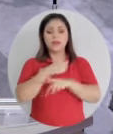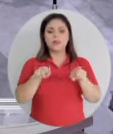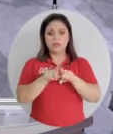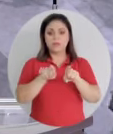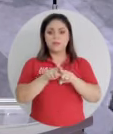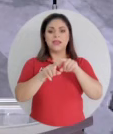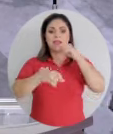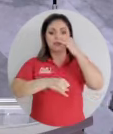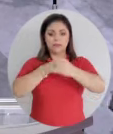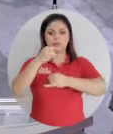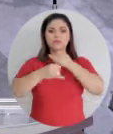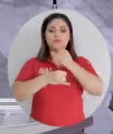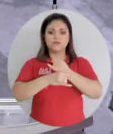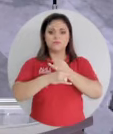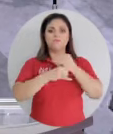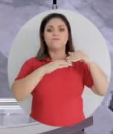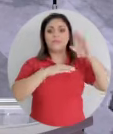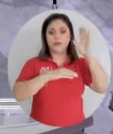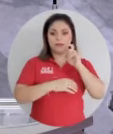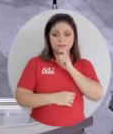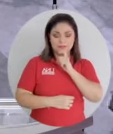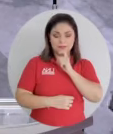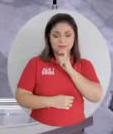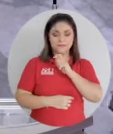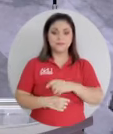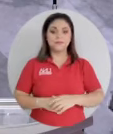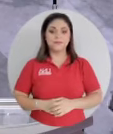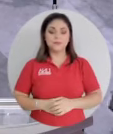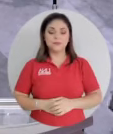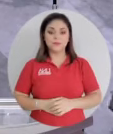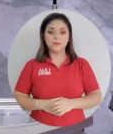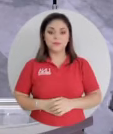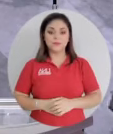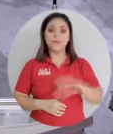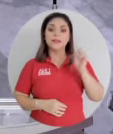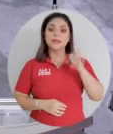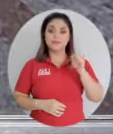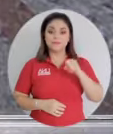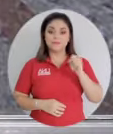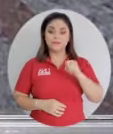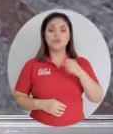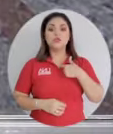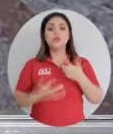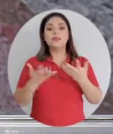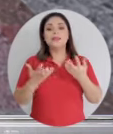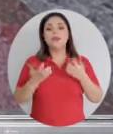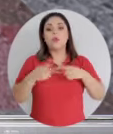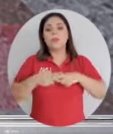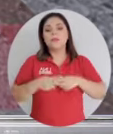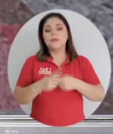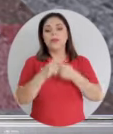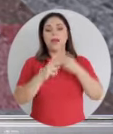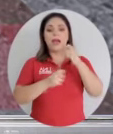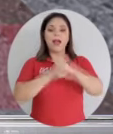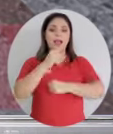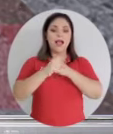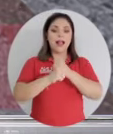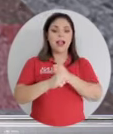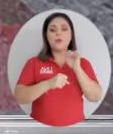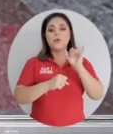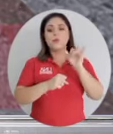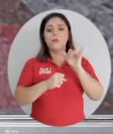internacional tal vez es mucho más difícil de afrontar. Sí, uno quisiera como iniciar el año, ¿verdad? Sí.